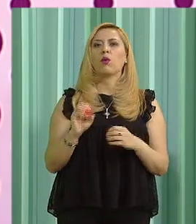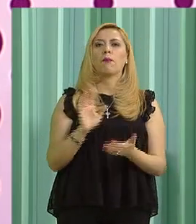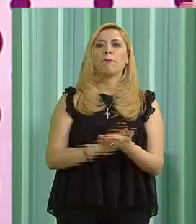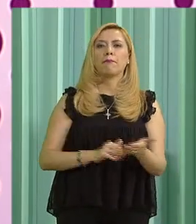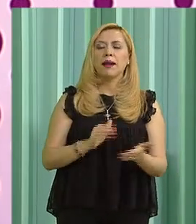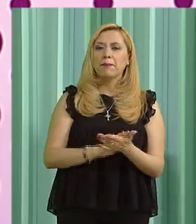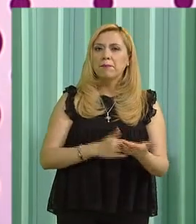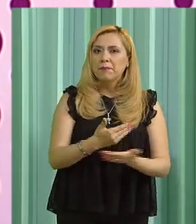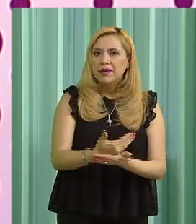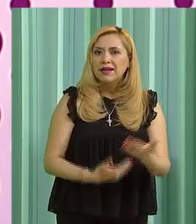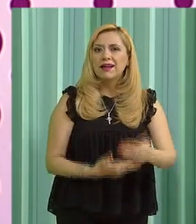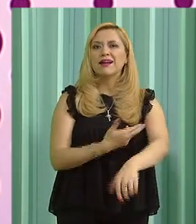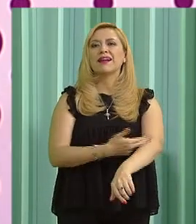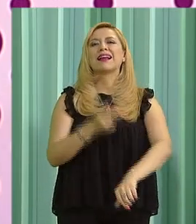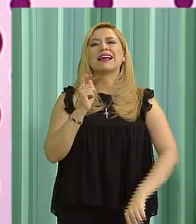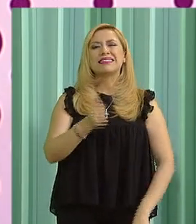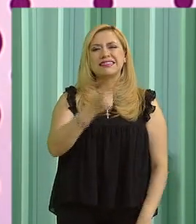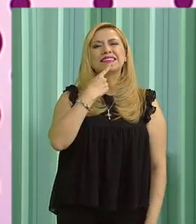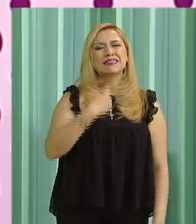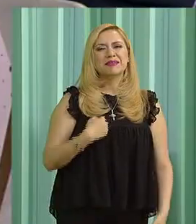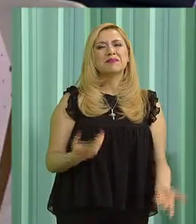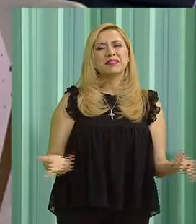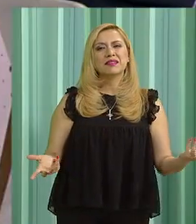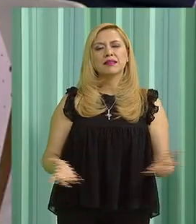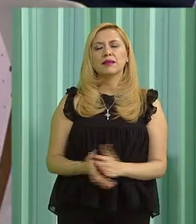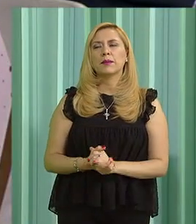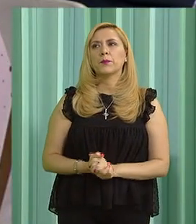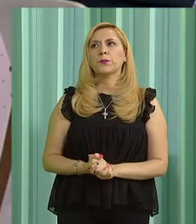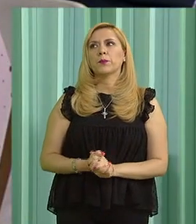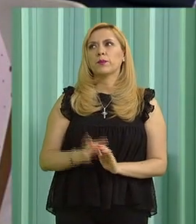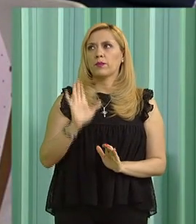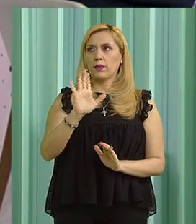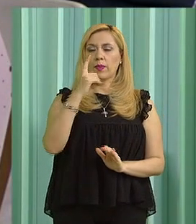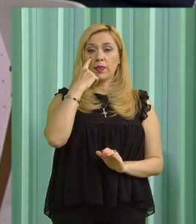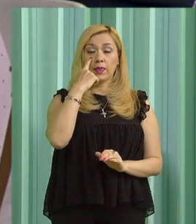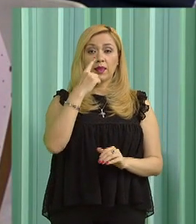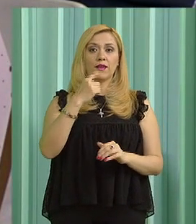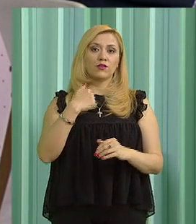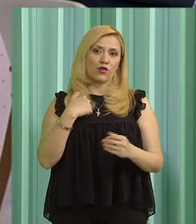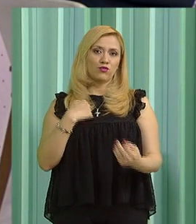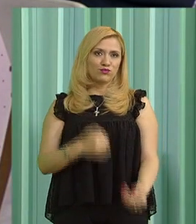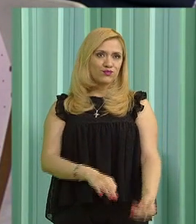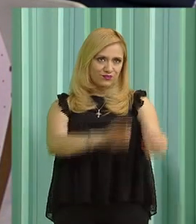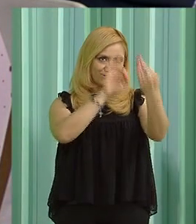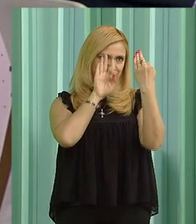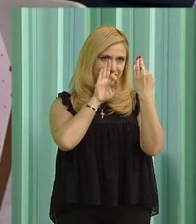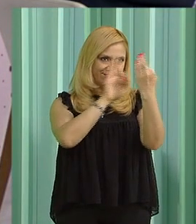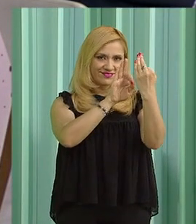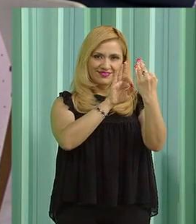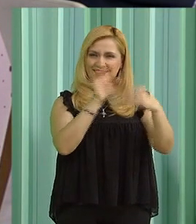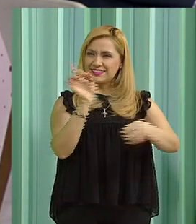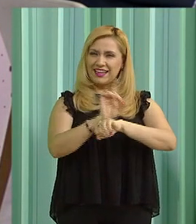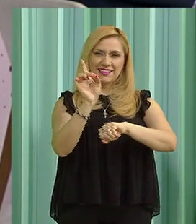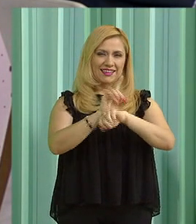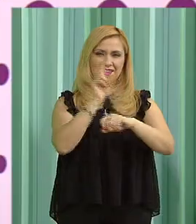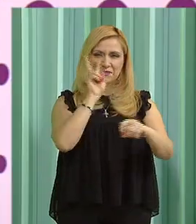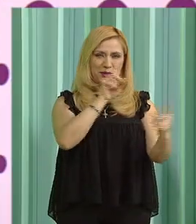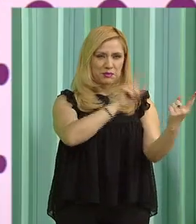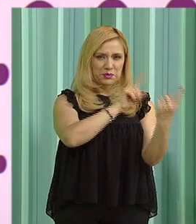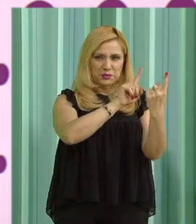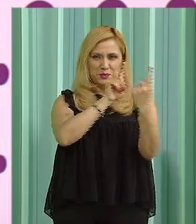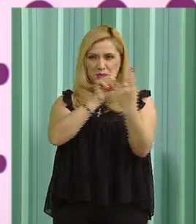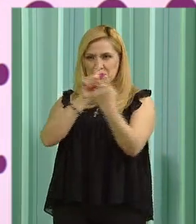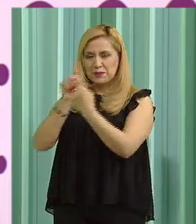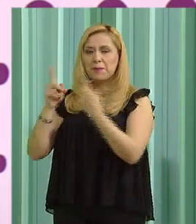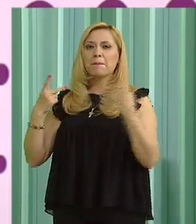documentación. Compártenos tú, Sofía. Claro, bueno, nosotros como damos atención cara a cara, pues podemos ver esto todos los días. Claro. Y la verdad es que las